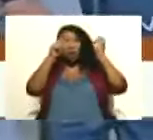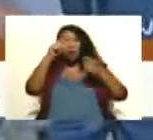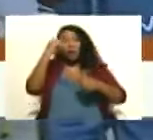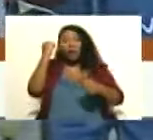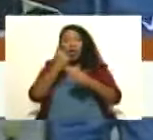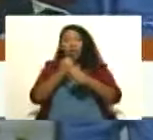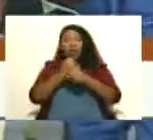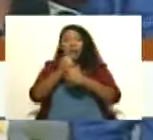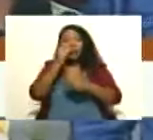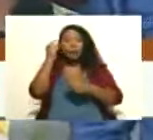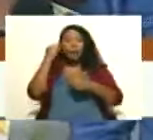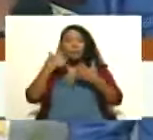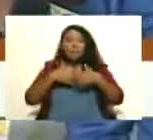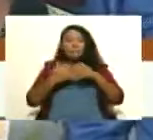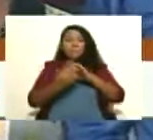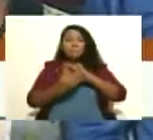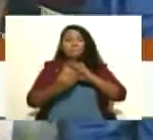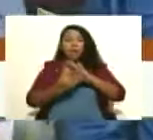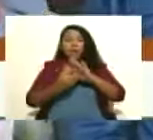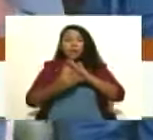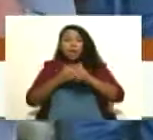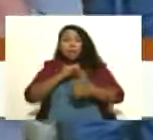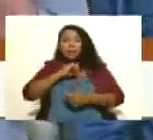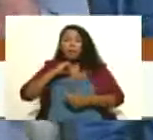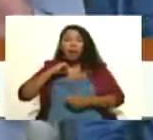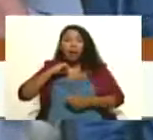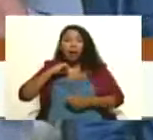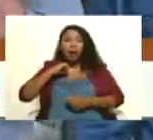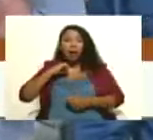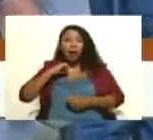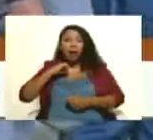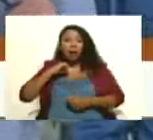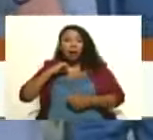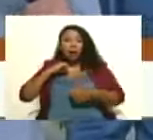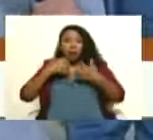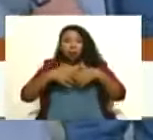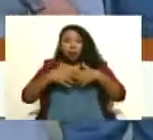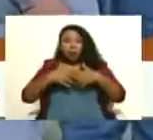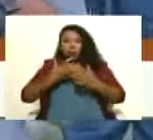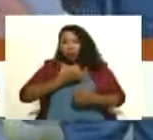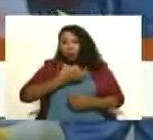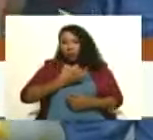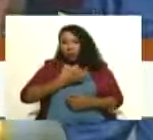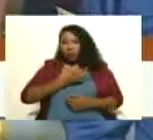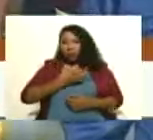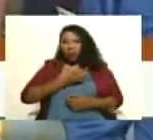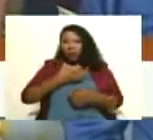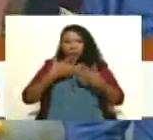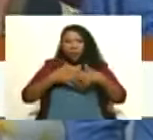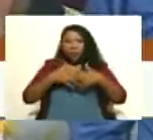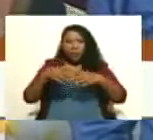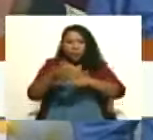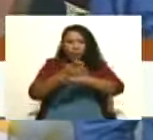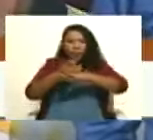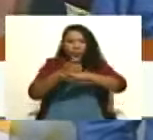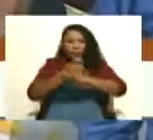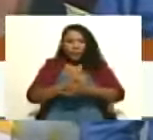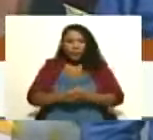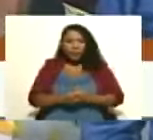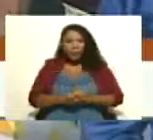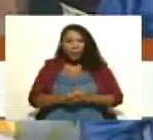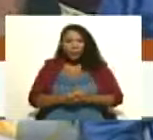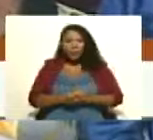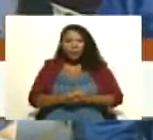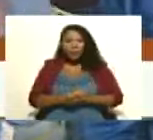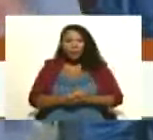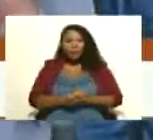las empresas básicas, de las empresas privadas, de las empresas de las alcaldías, de las empresas de la gobernación,